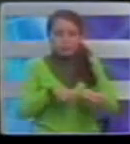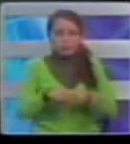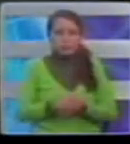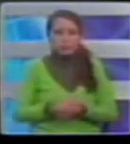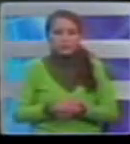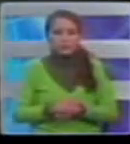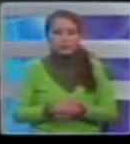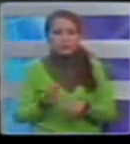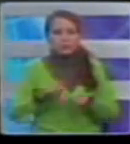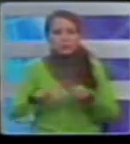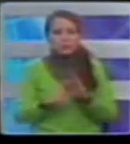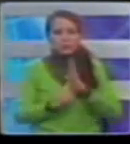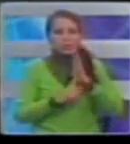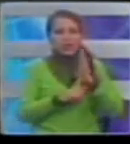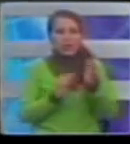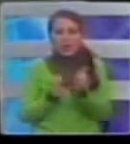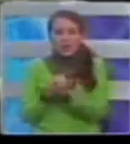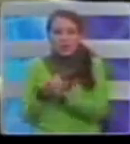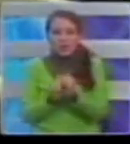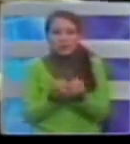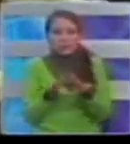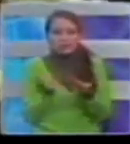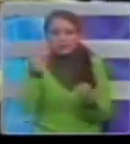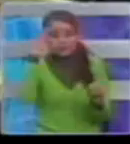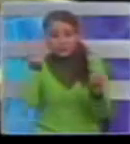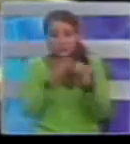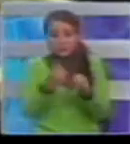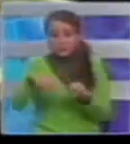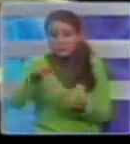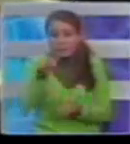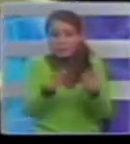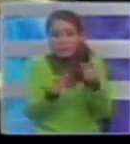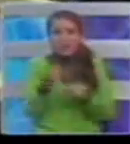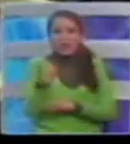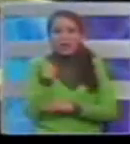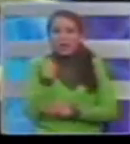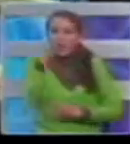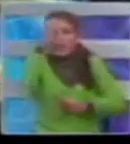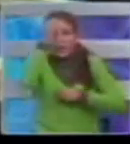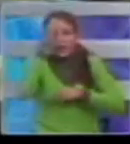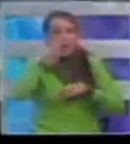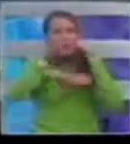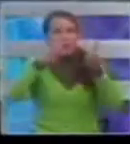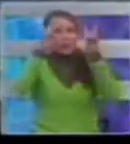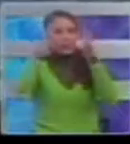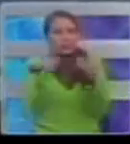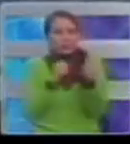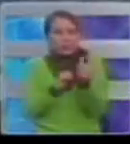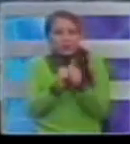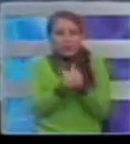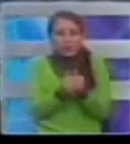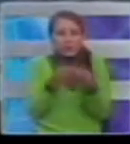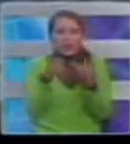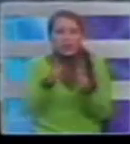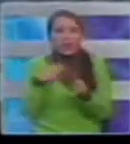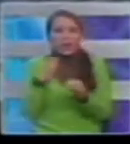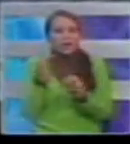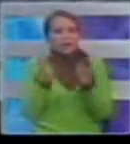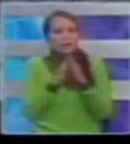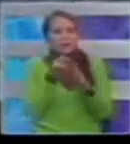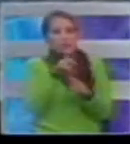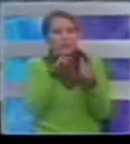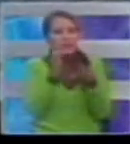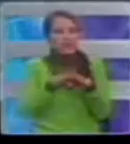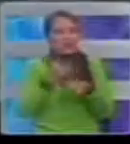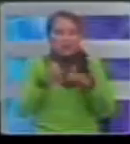distintas exhibiciones deportivas con el fin de que las personas tengan los valores deportivos y además sepan un poco más sobre el